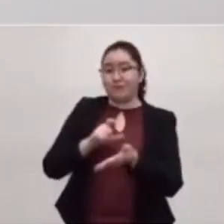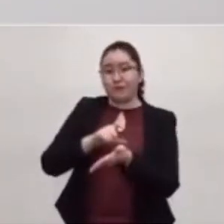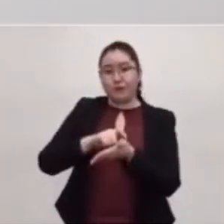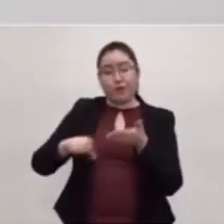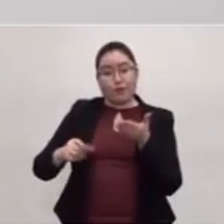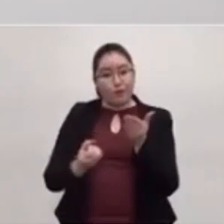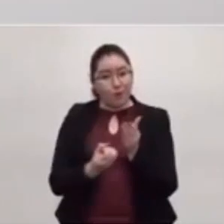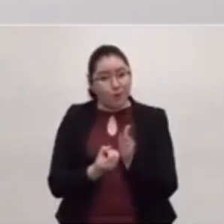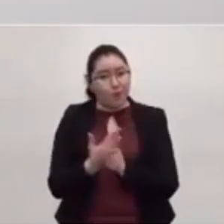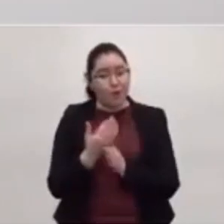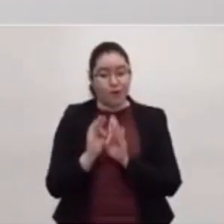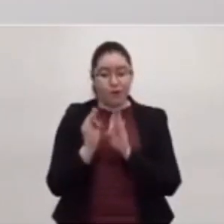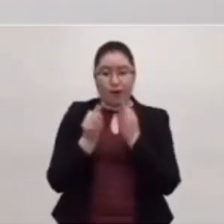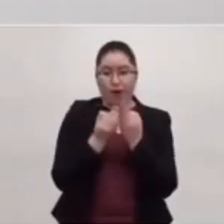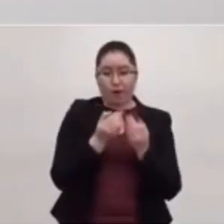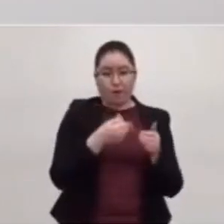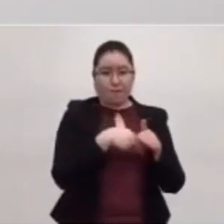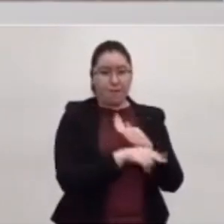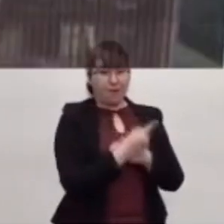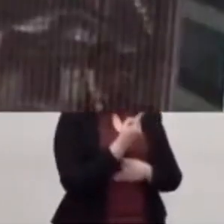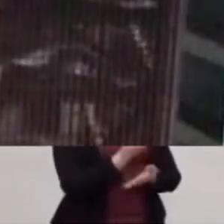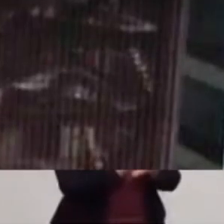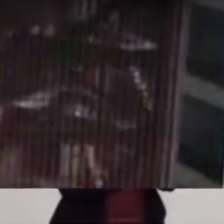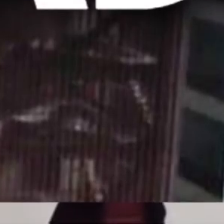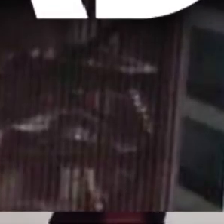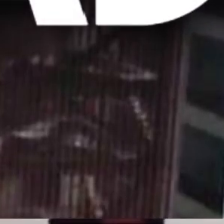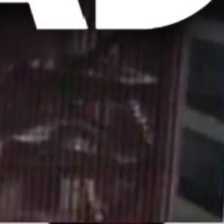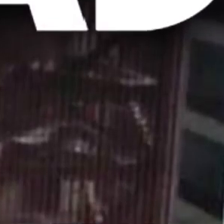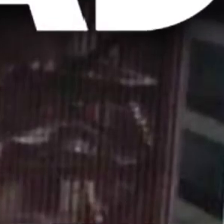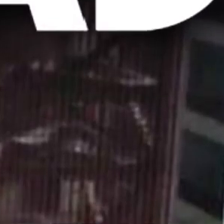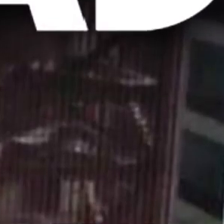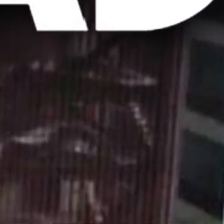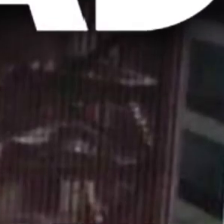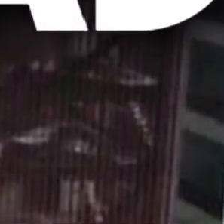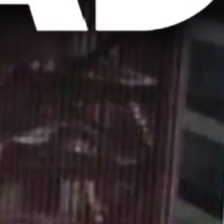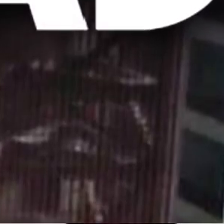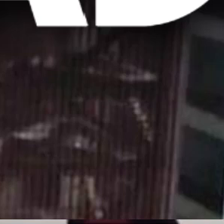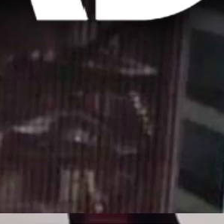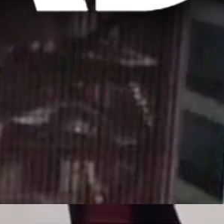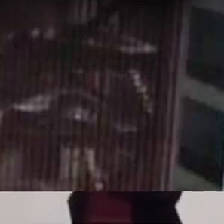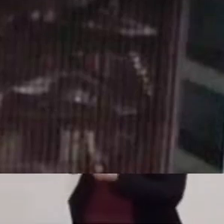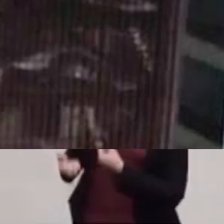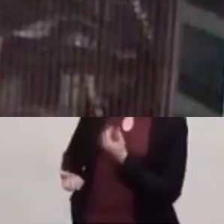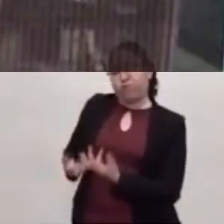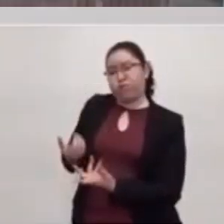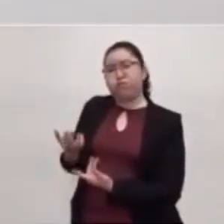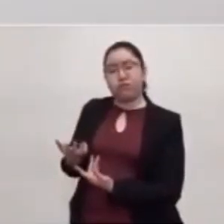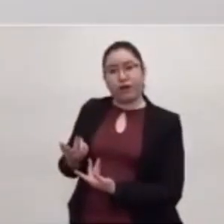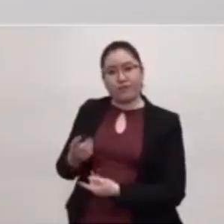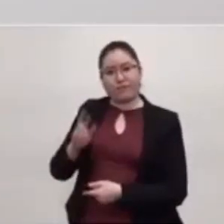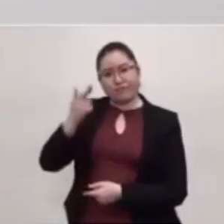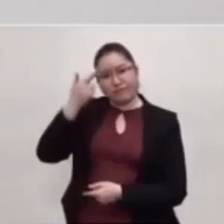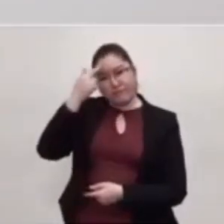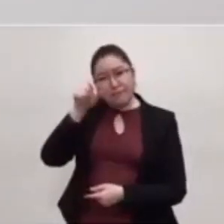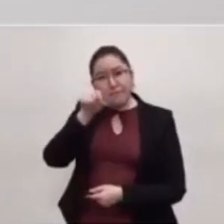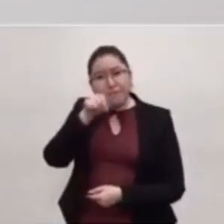esquema de funcionamiento de la línea 1. Ahora que tuvimos el incidente en el metro en enero, nuestro objetivo es no solamente